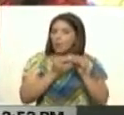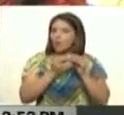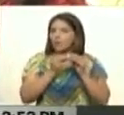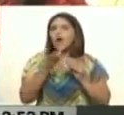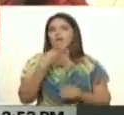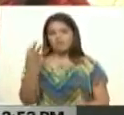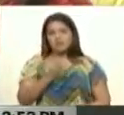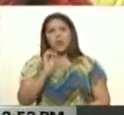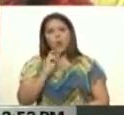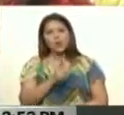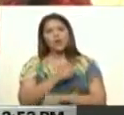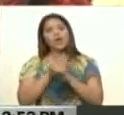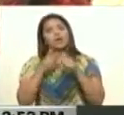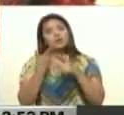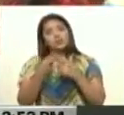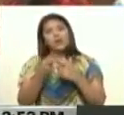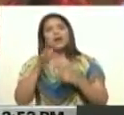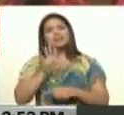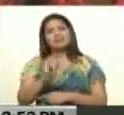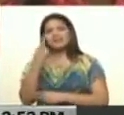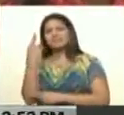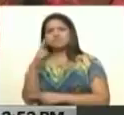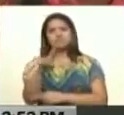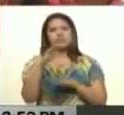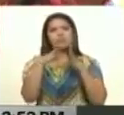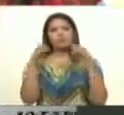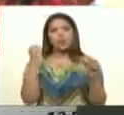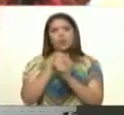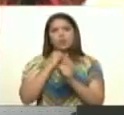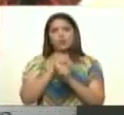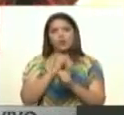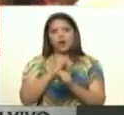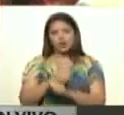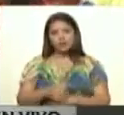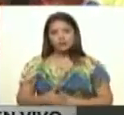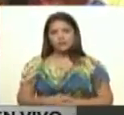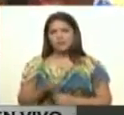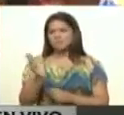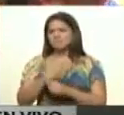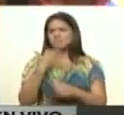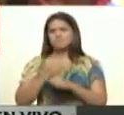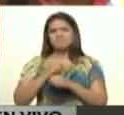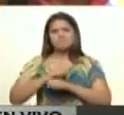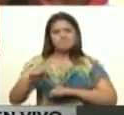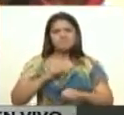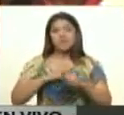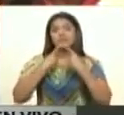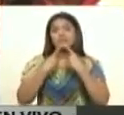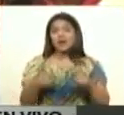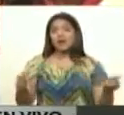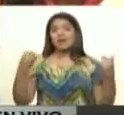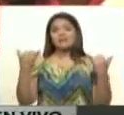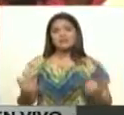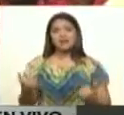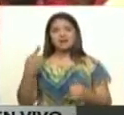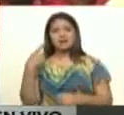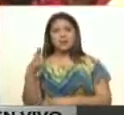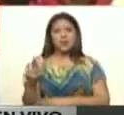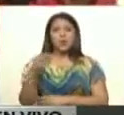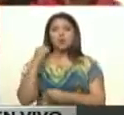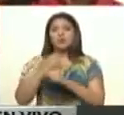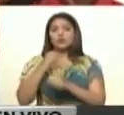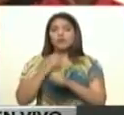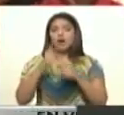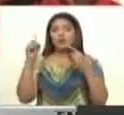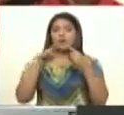cierto. Bueno, para eso es la rebelión de los trabajadores. Trabajadores en acción se declaran en rebelión. Los trabajadores